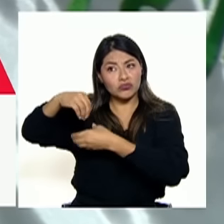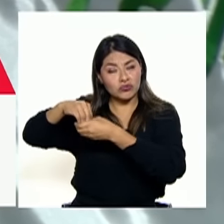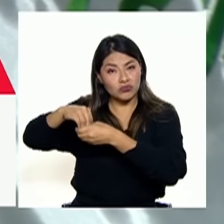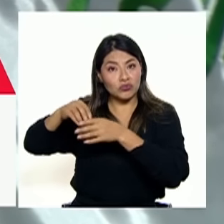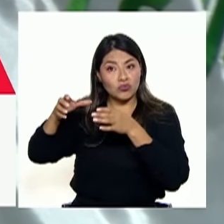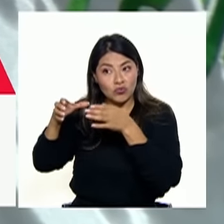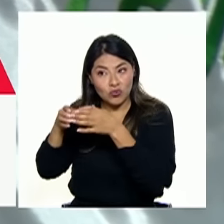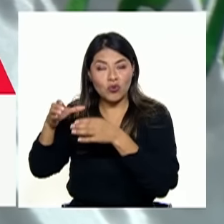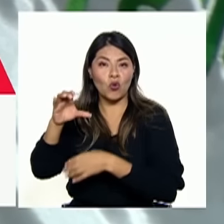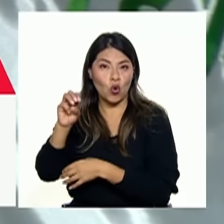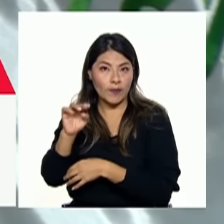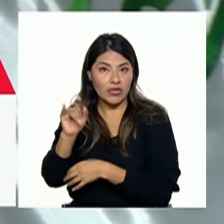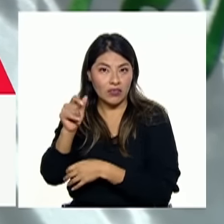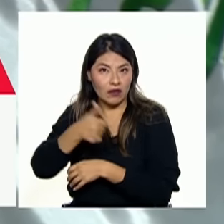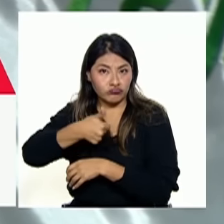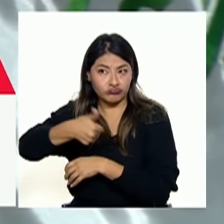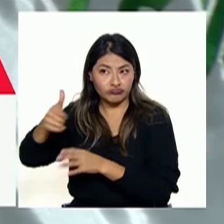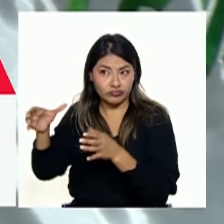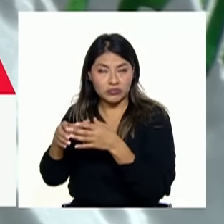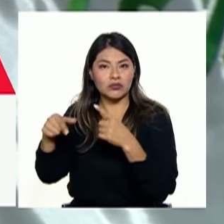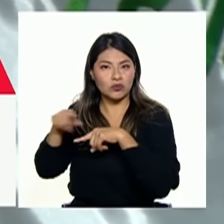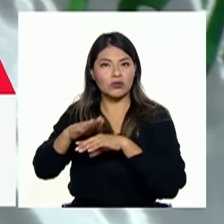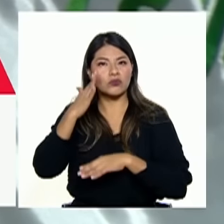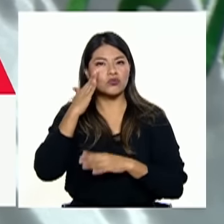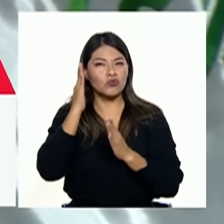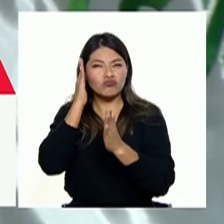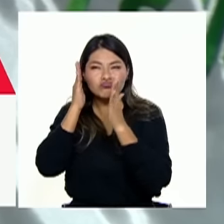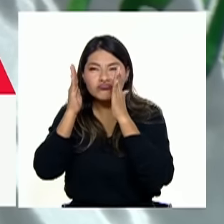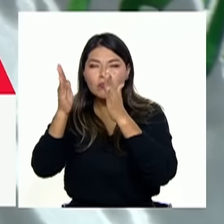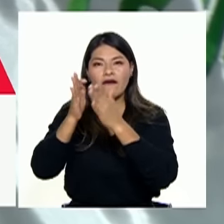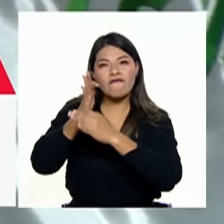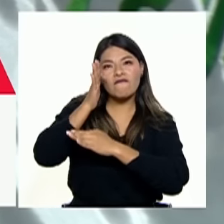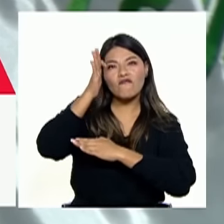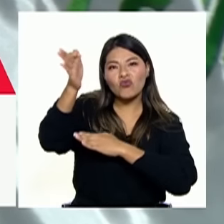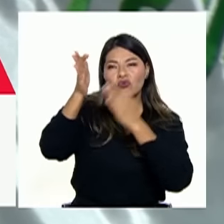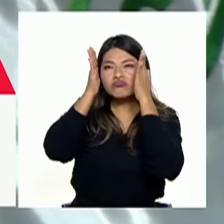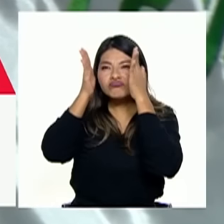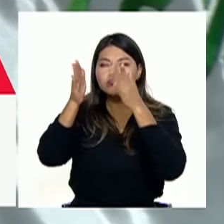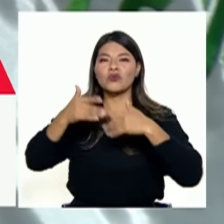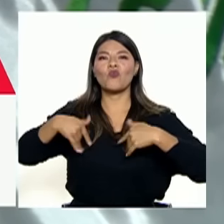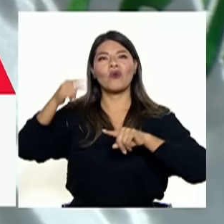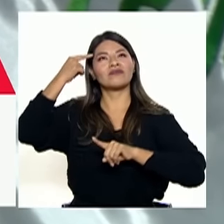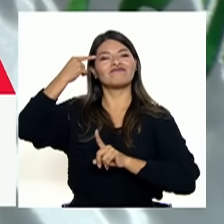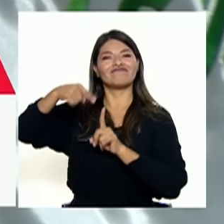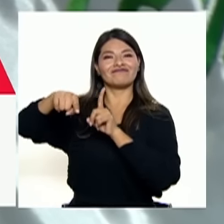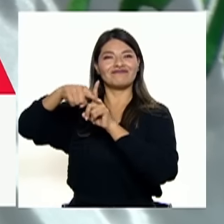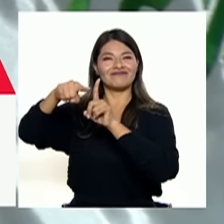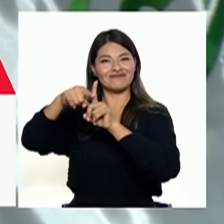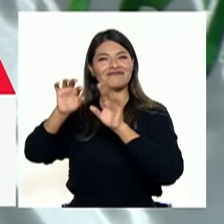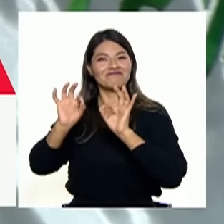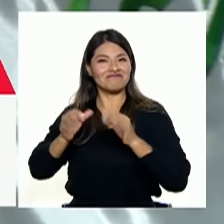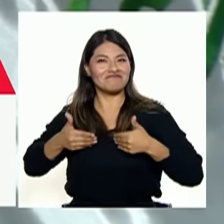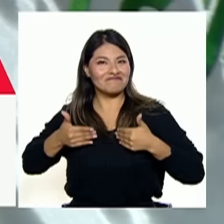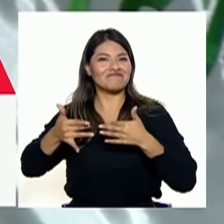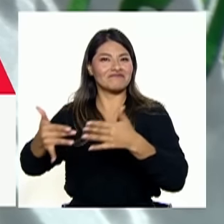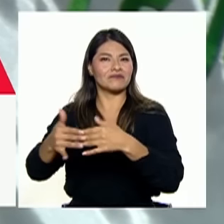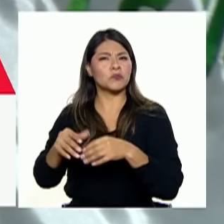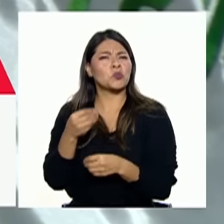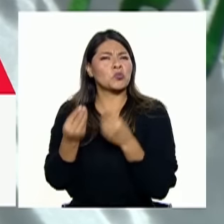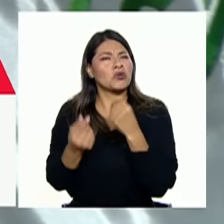electos, y muchos de nuestros directores, miramos hacia el futuro con optimismo y expectativas positivas. ¿Por qué pensamos